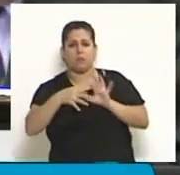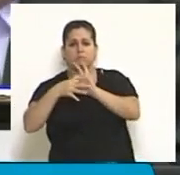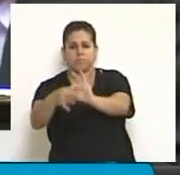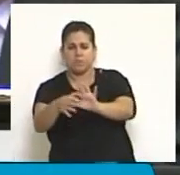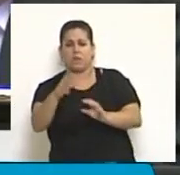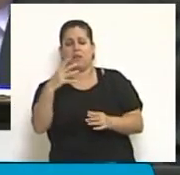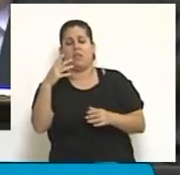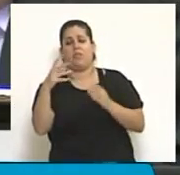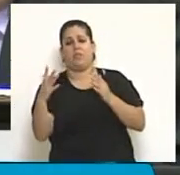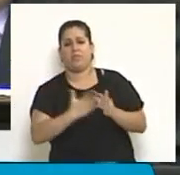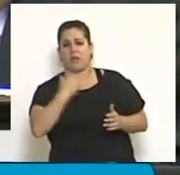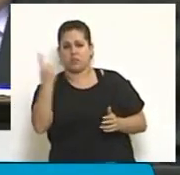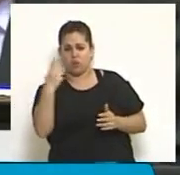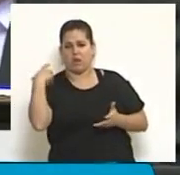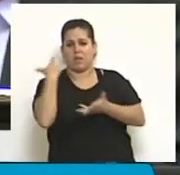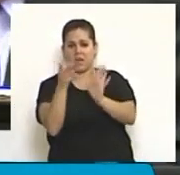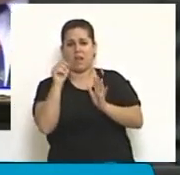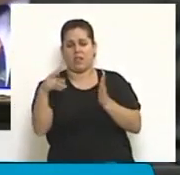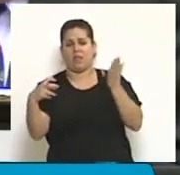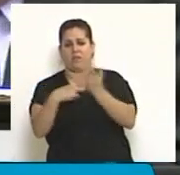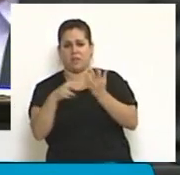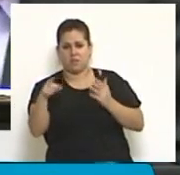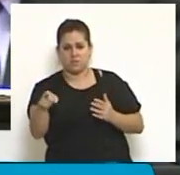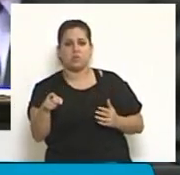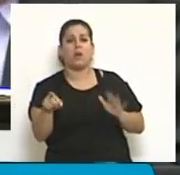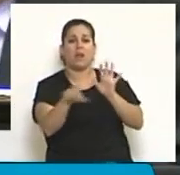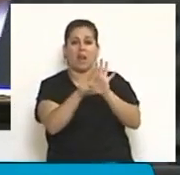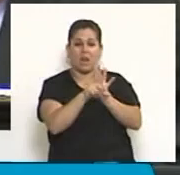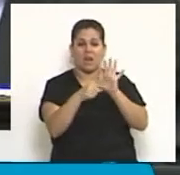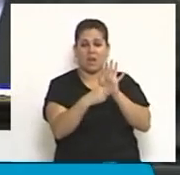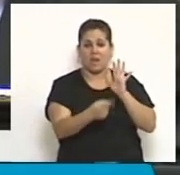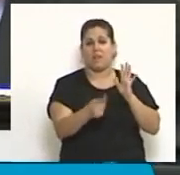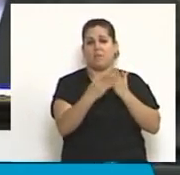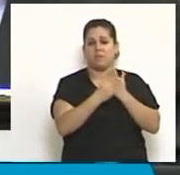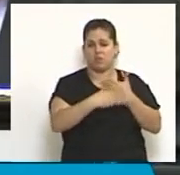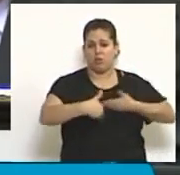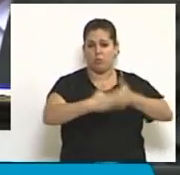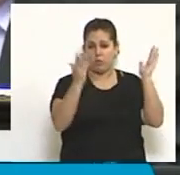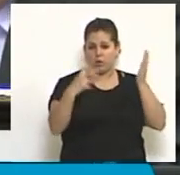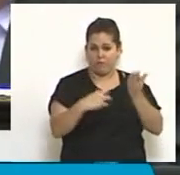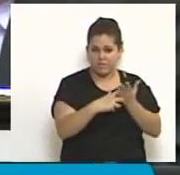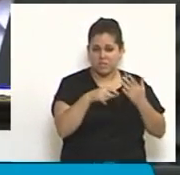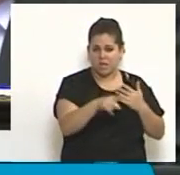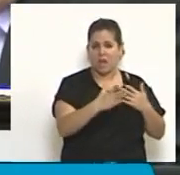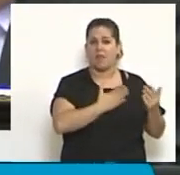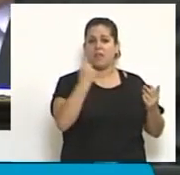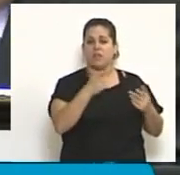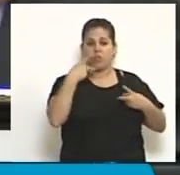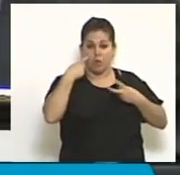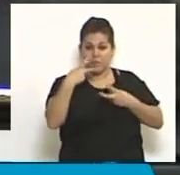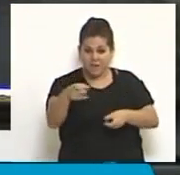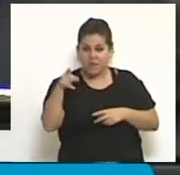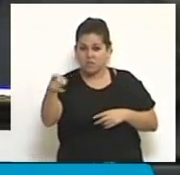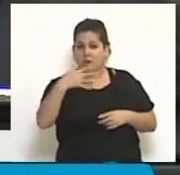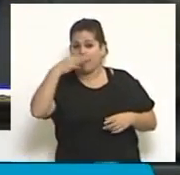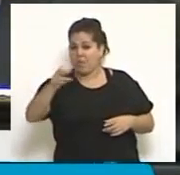Procuración General de la Nación. Es decir, para el proyecto de la Ley Orgánica del Ministerio Público Fiscal, la Dirección de Observaciones